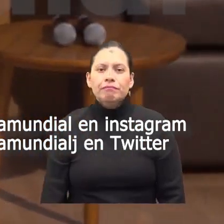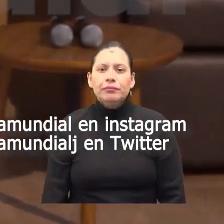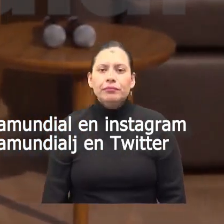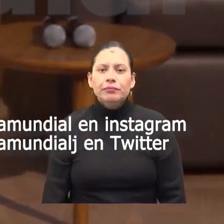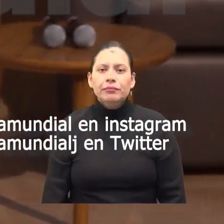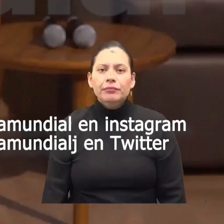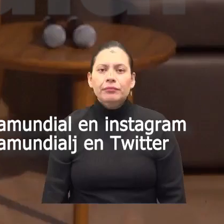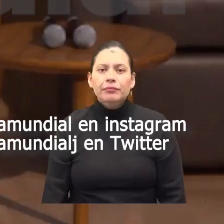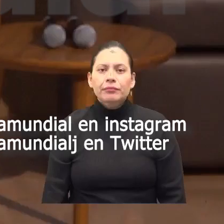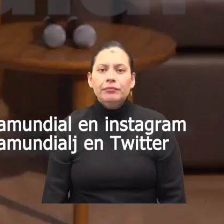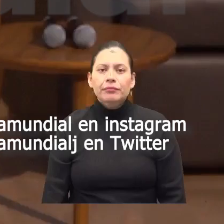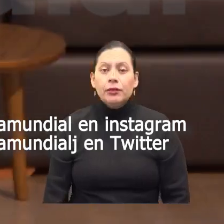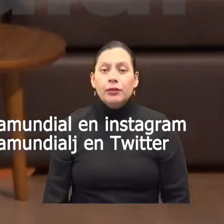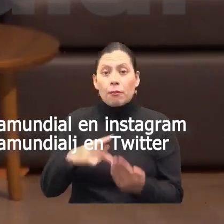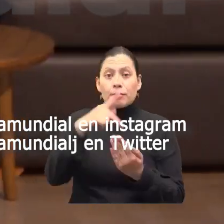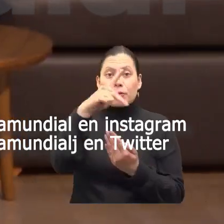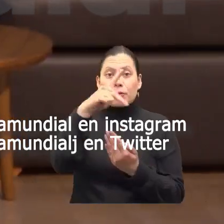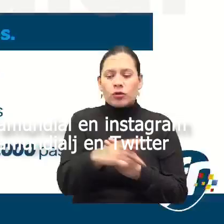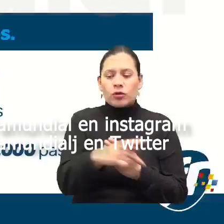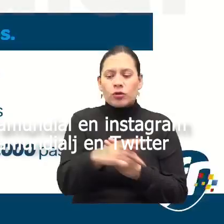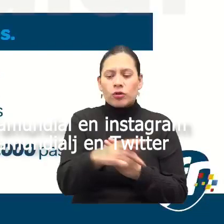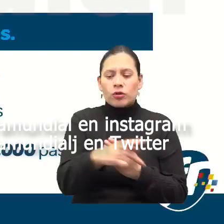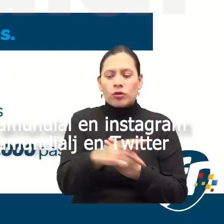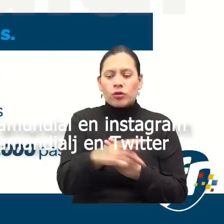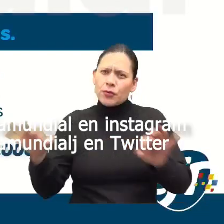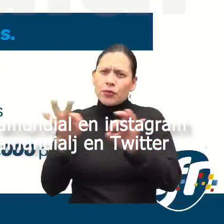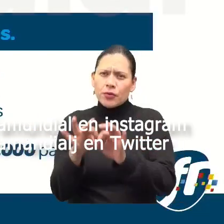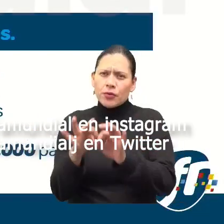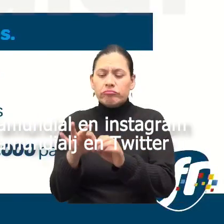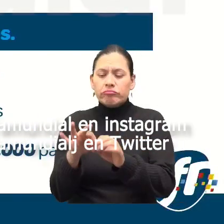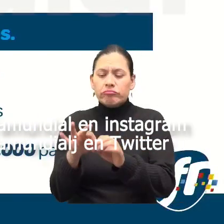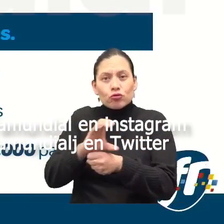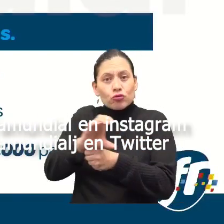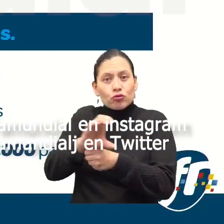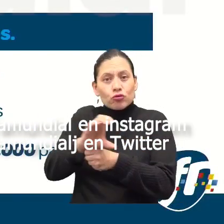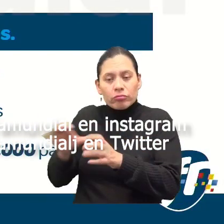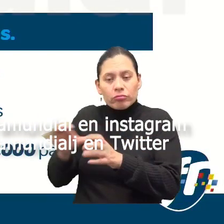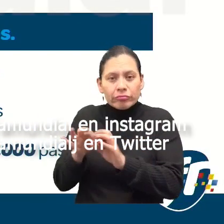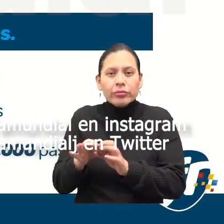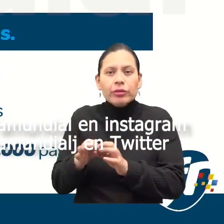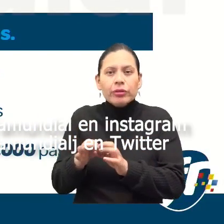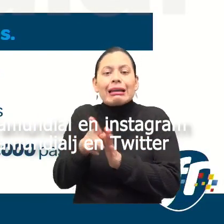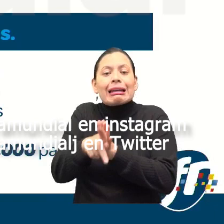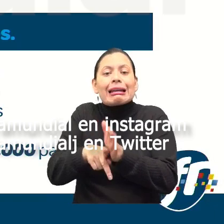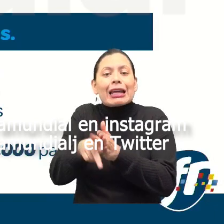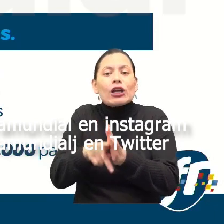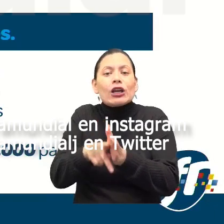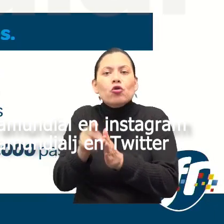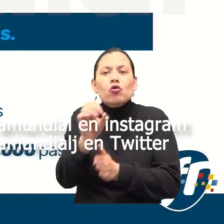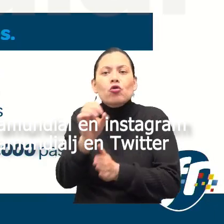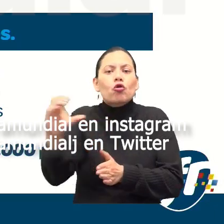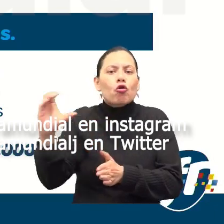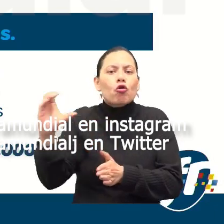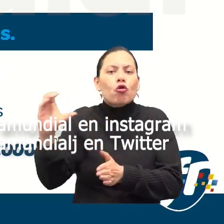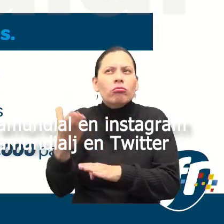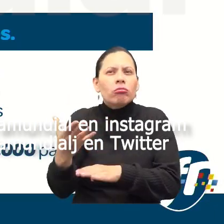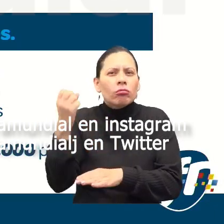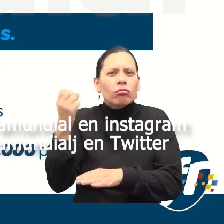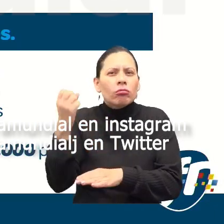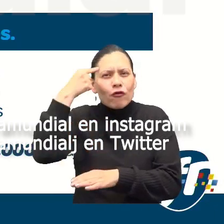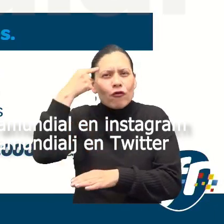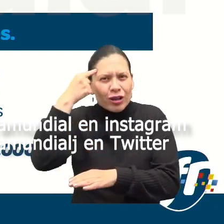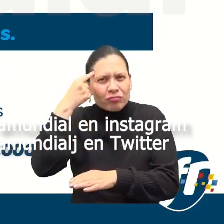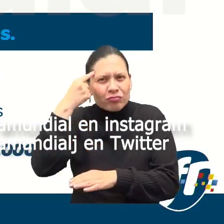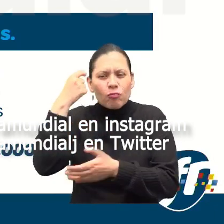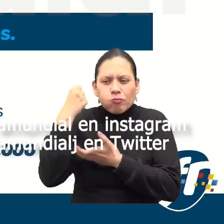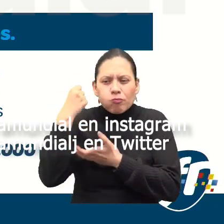La integración del proyecto es muy importante con la ciudad. Regiotrans de Occidente, en su momento, en el gobierno que logró